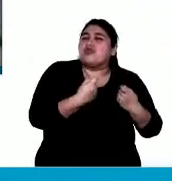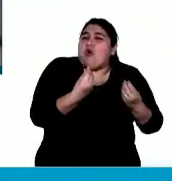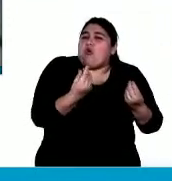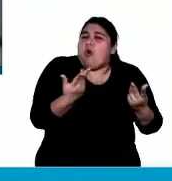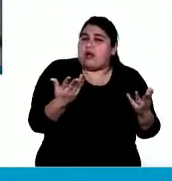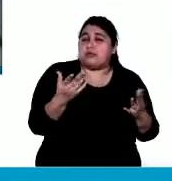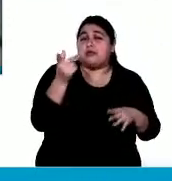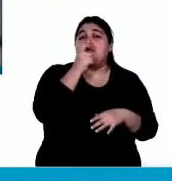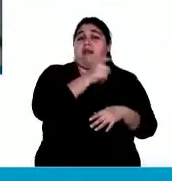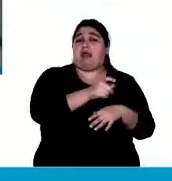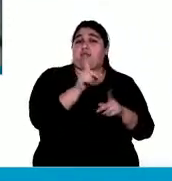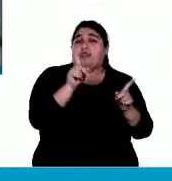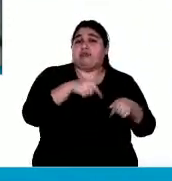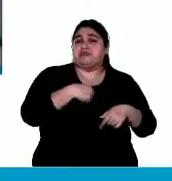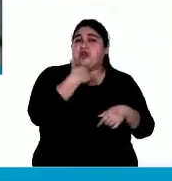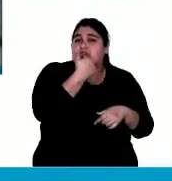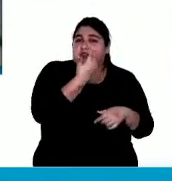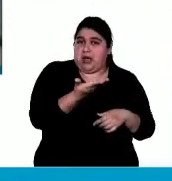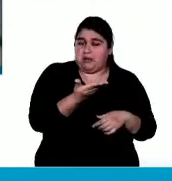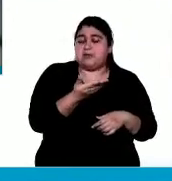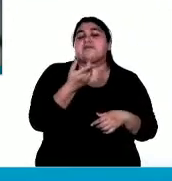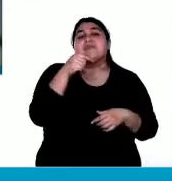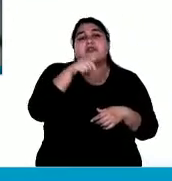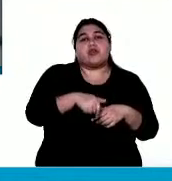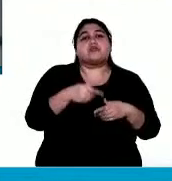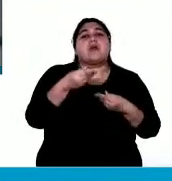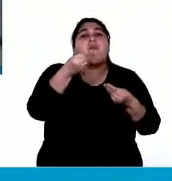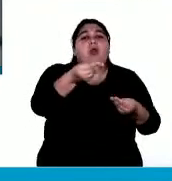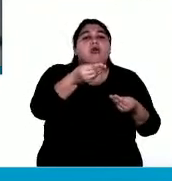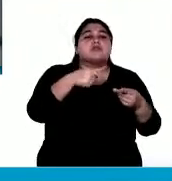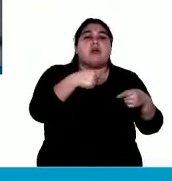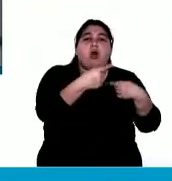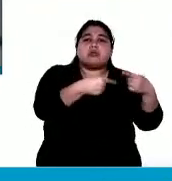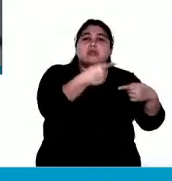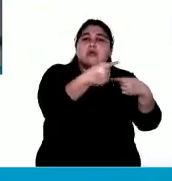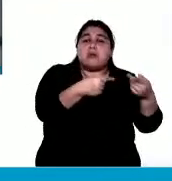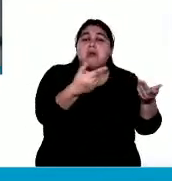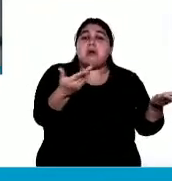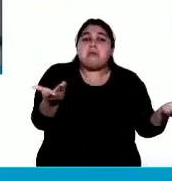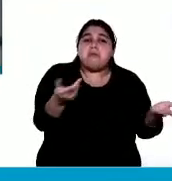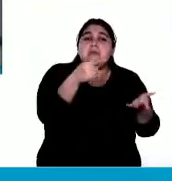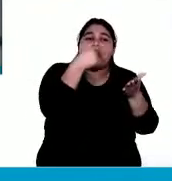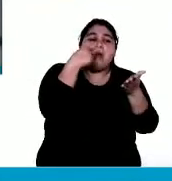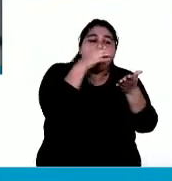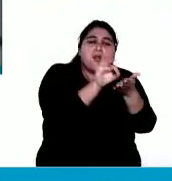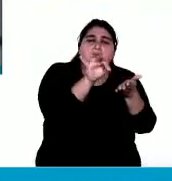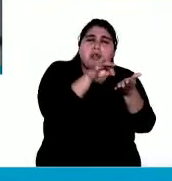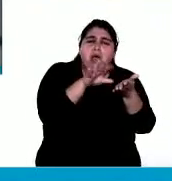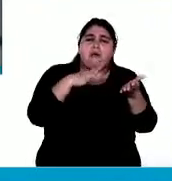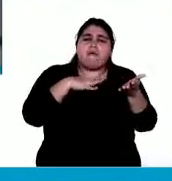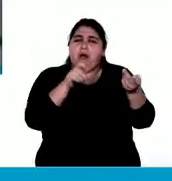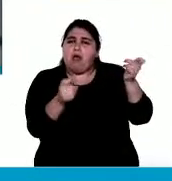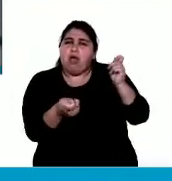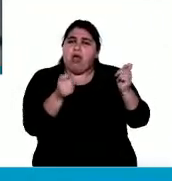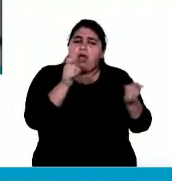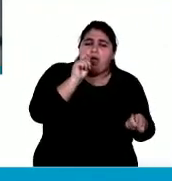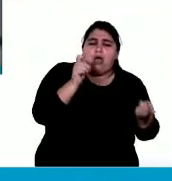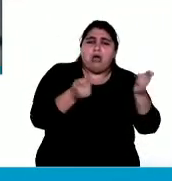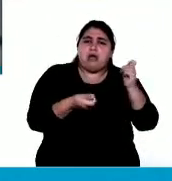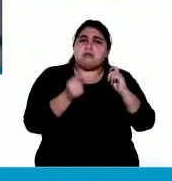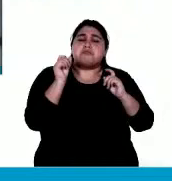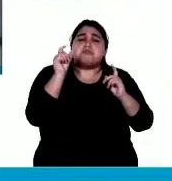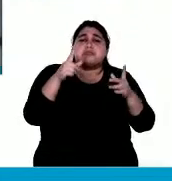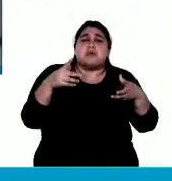supo responder. Y así está el proyecto hoy caminando, con innumerables observaciones y modificaciones, con un